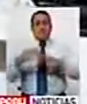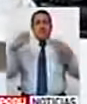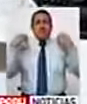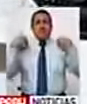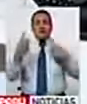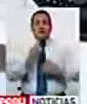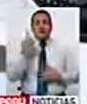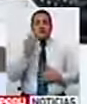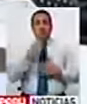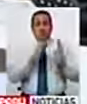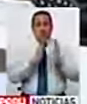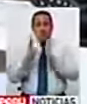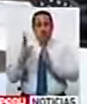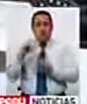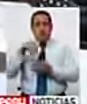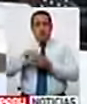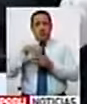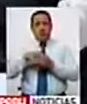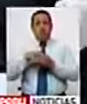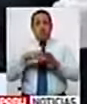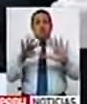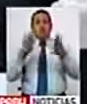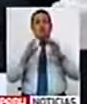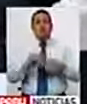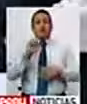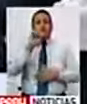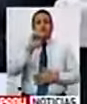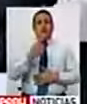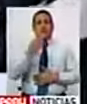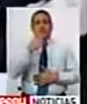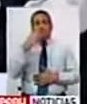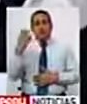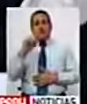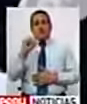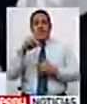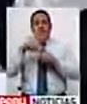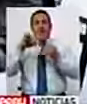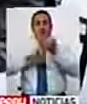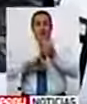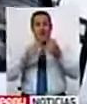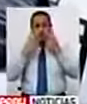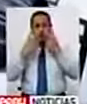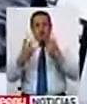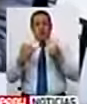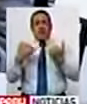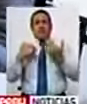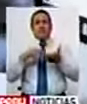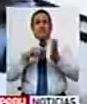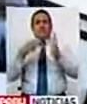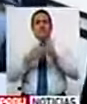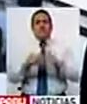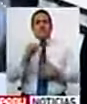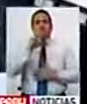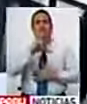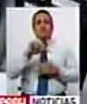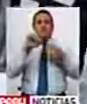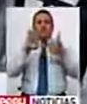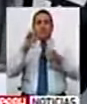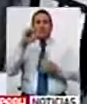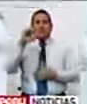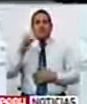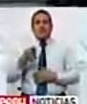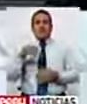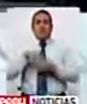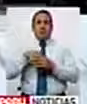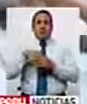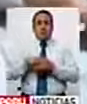Oficina Nacional de Procesos Electorales, son alrededor de 1.200 las actas observadas, que representan unos 360.000